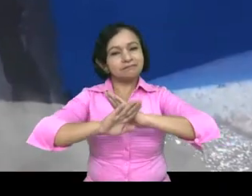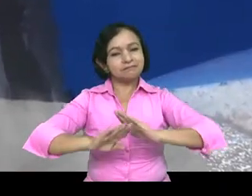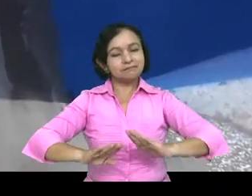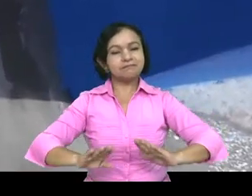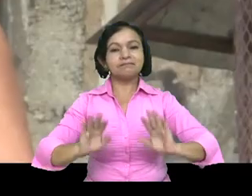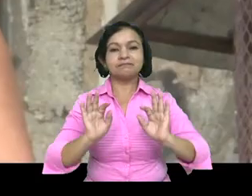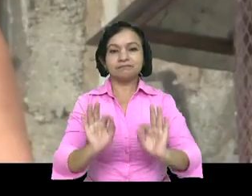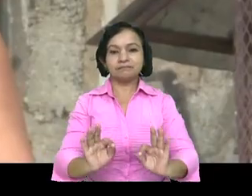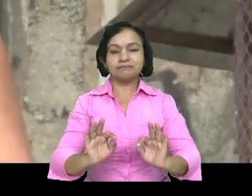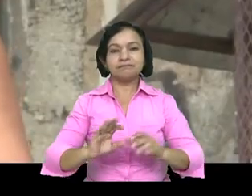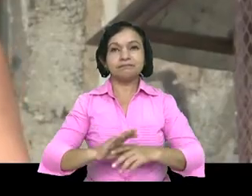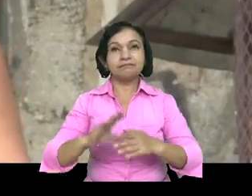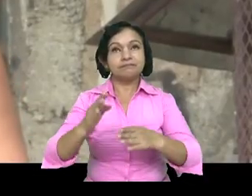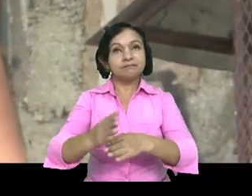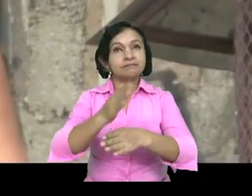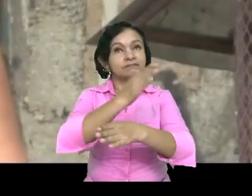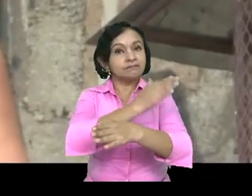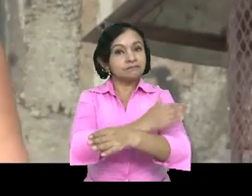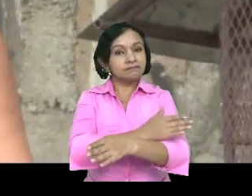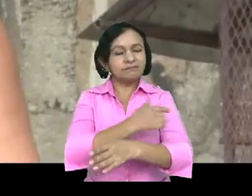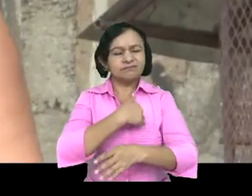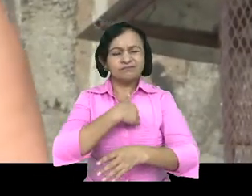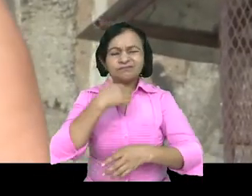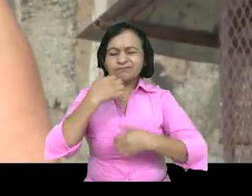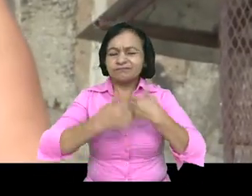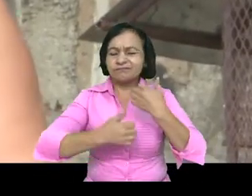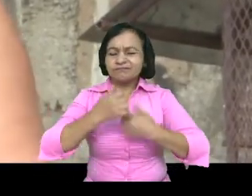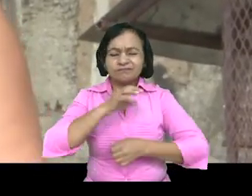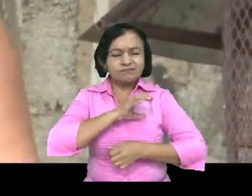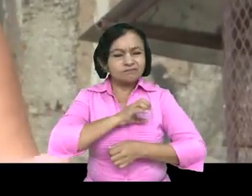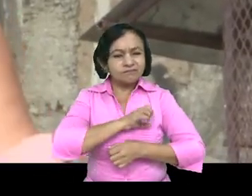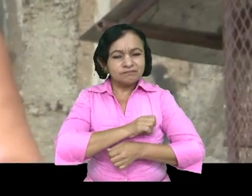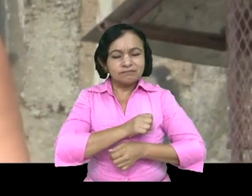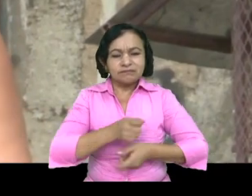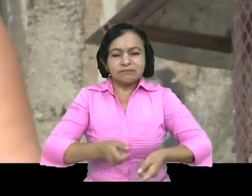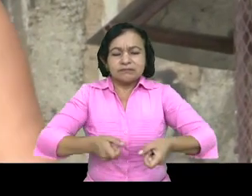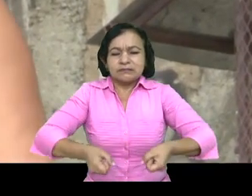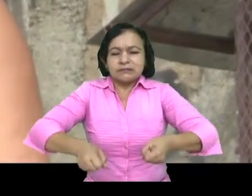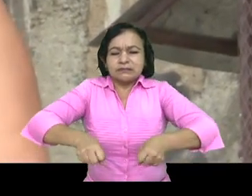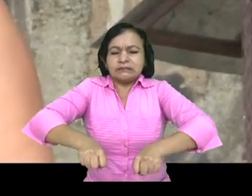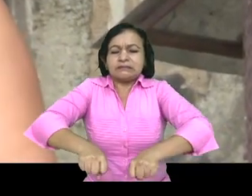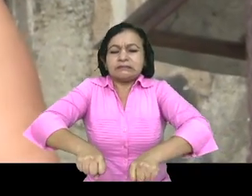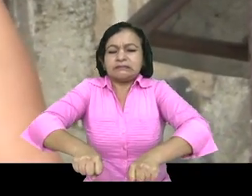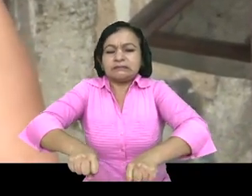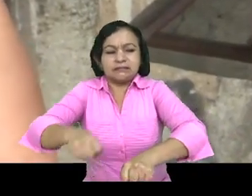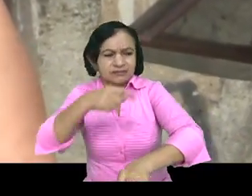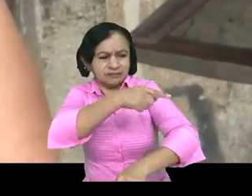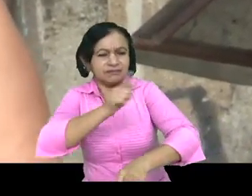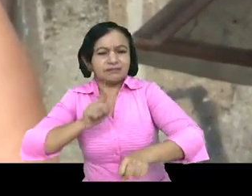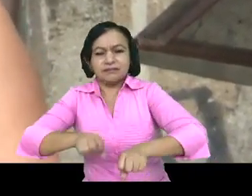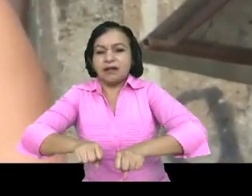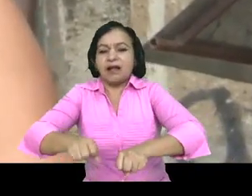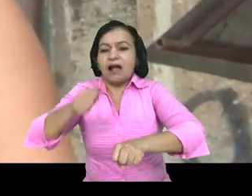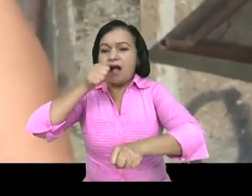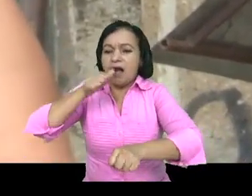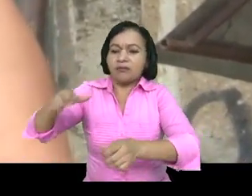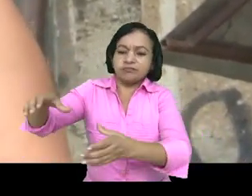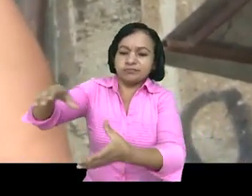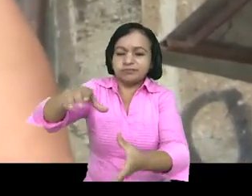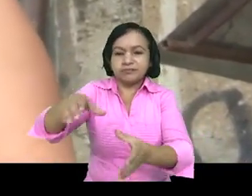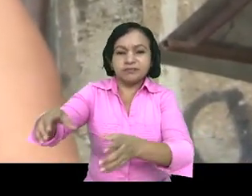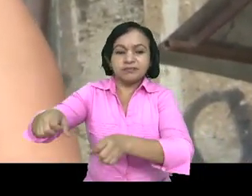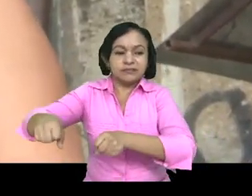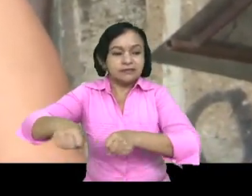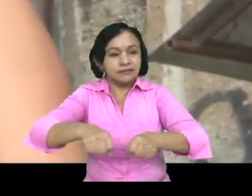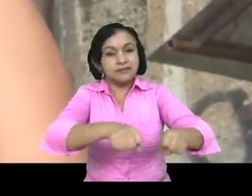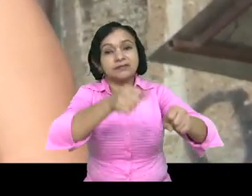seguridad. Antes aquí sufríamos porque caminábamos con unos carretones, que incluso ahí lo tengo el carretón, caminábamos acarreando el